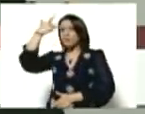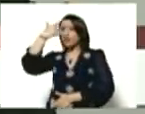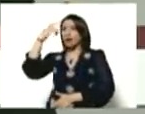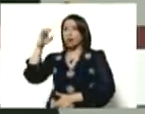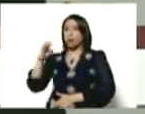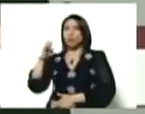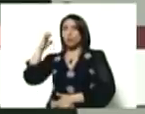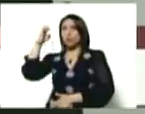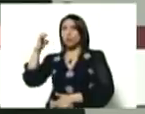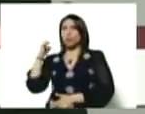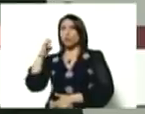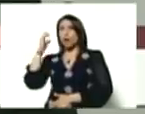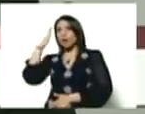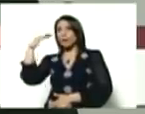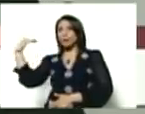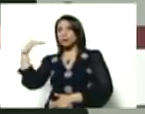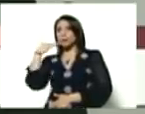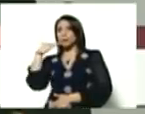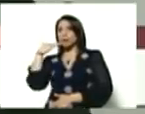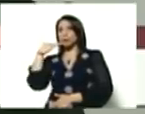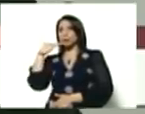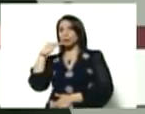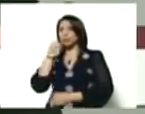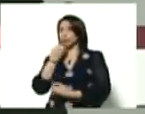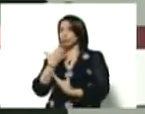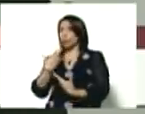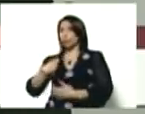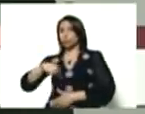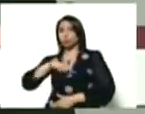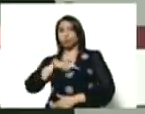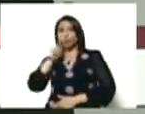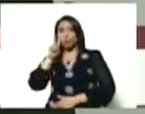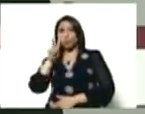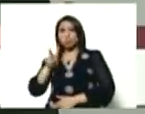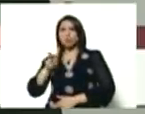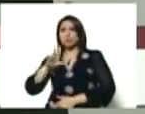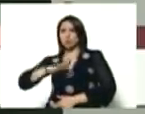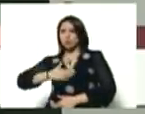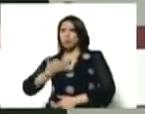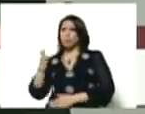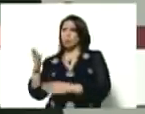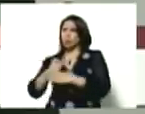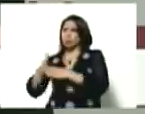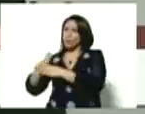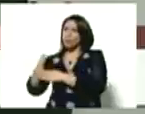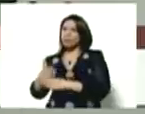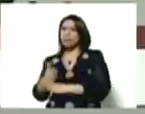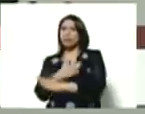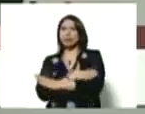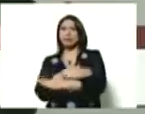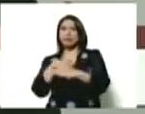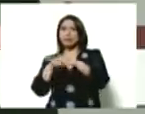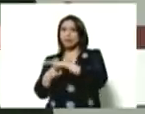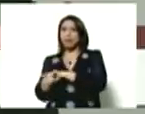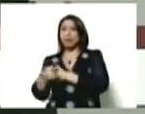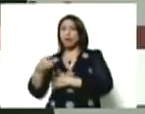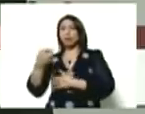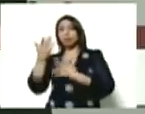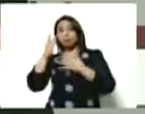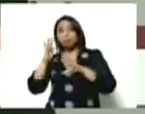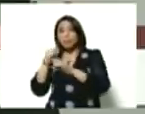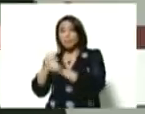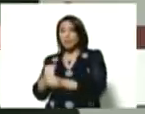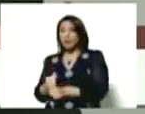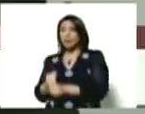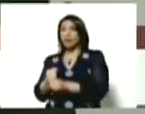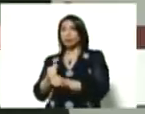Europa, de Asia. Y bueno, y aquí pudimos compartir antes de entrar lo que nos esperaba. Y voy ahora a comentar con ellos.